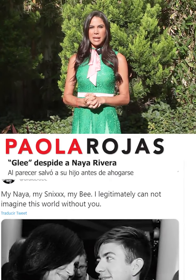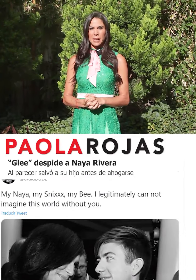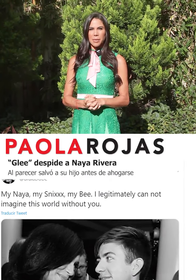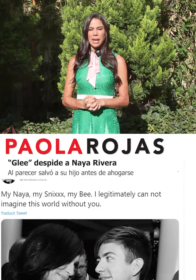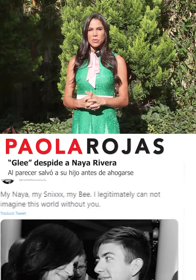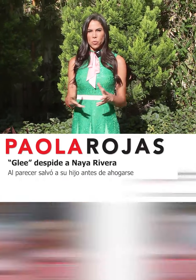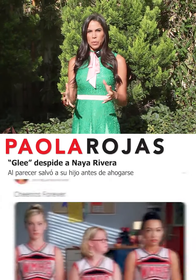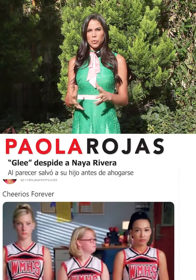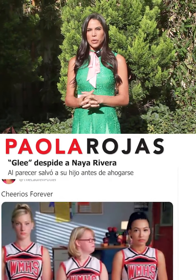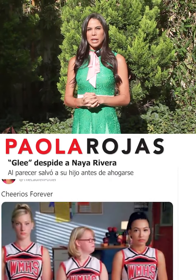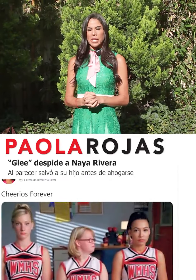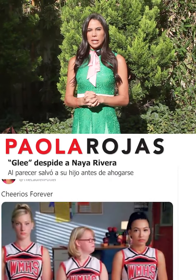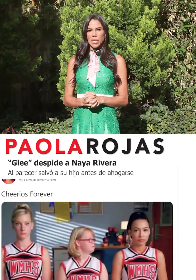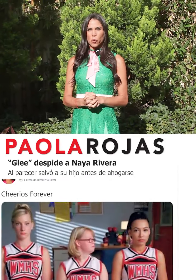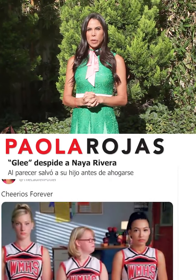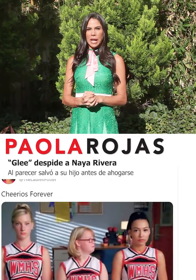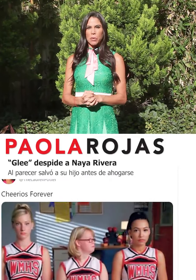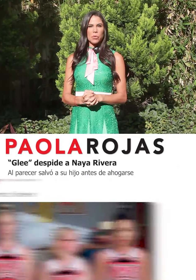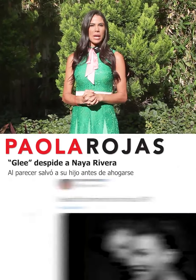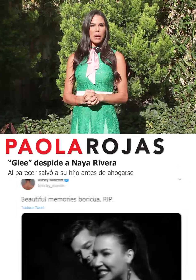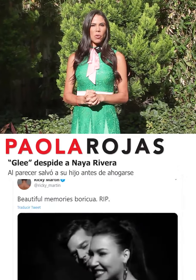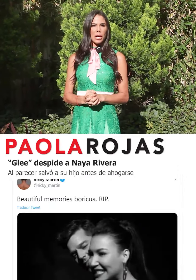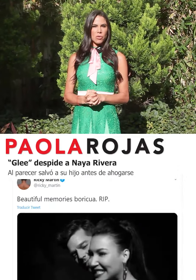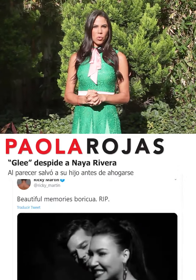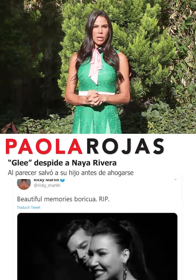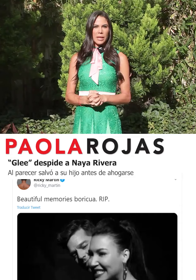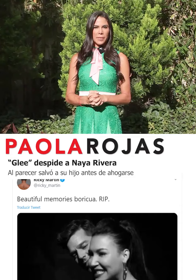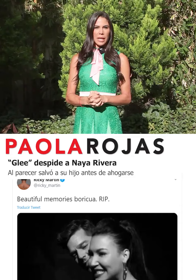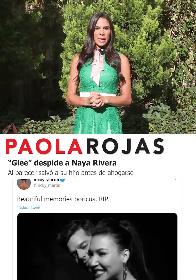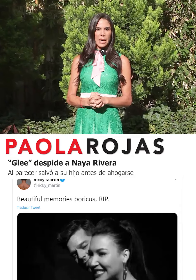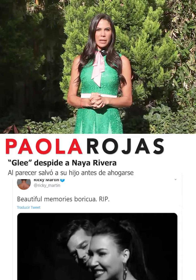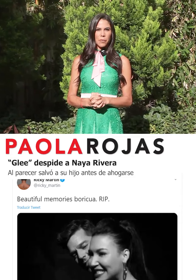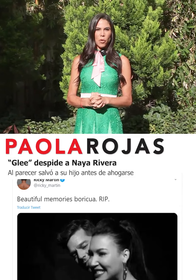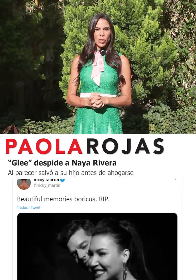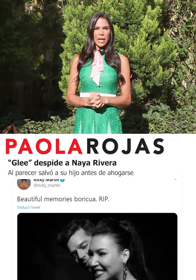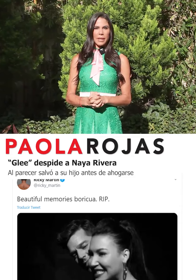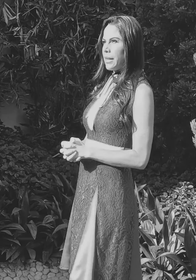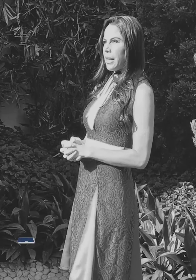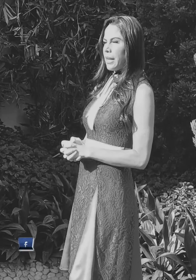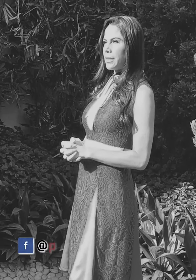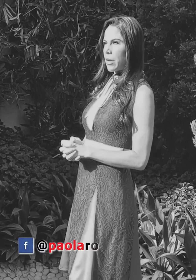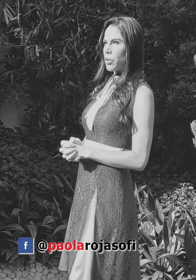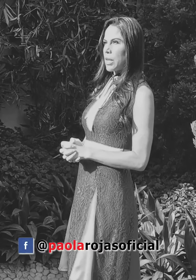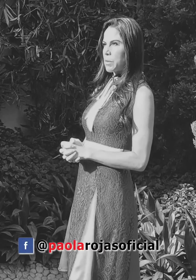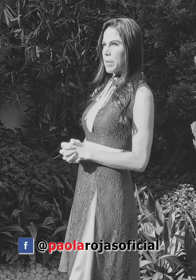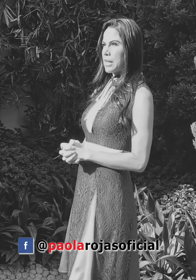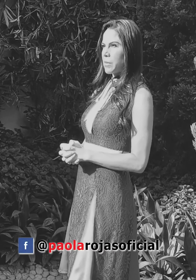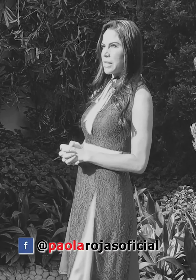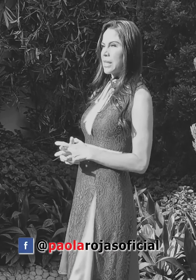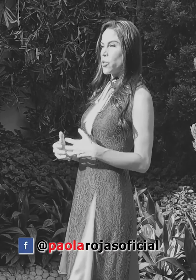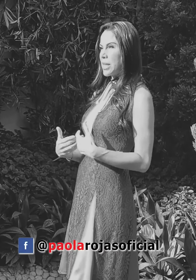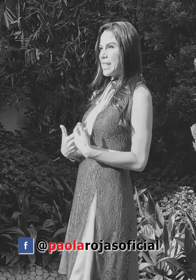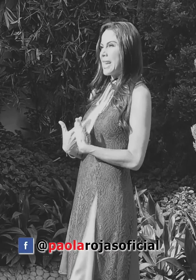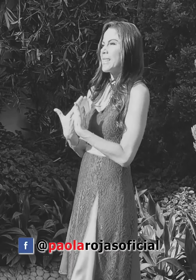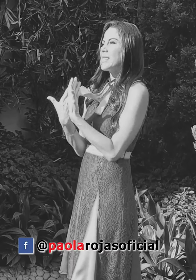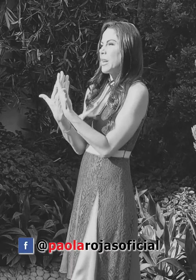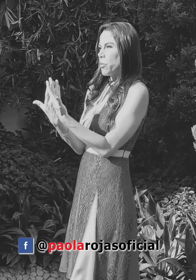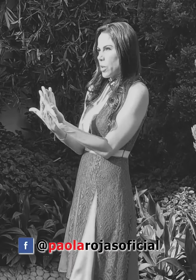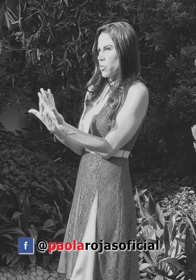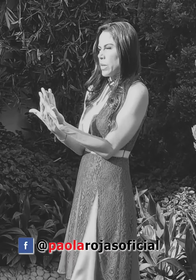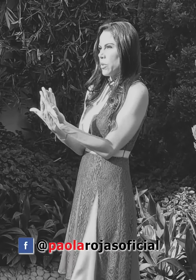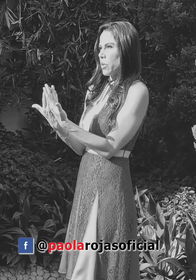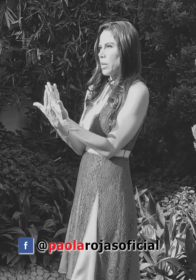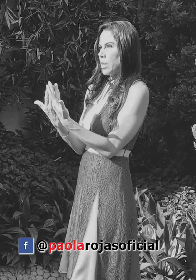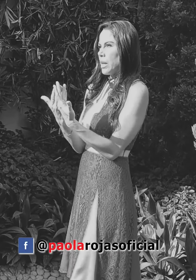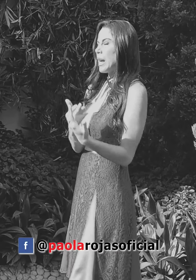actriz Naya Rivera. Su cuerpo fue recuperado en un lago al sur de California. De acuerdo a las primeras investigaciones, ella